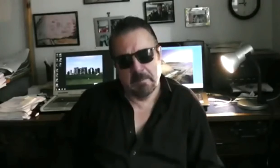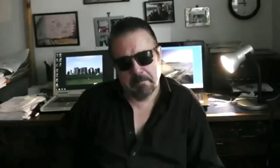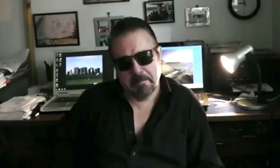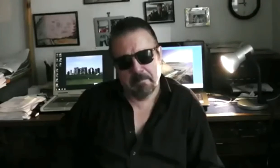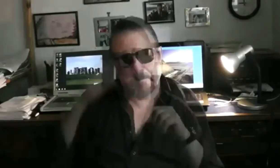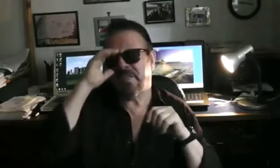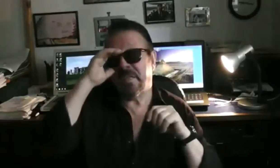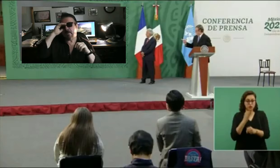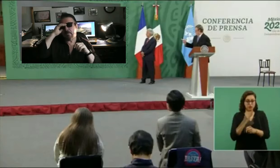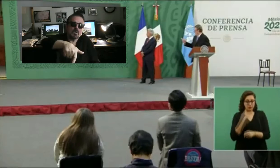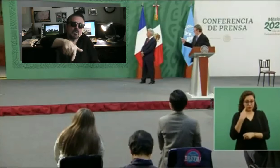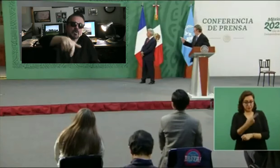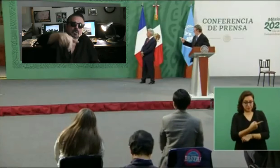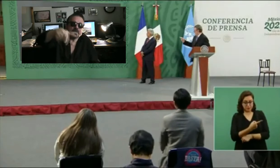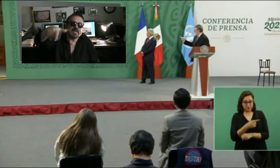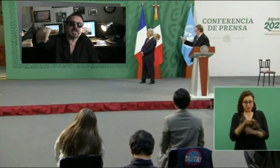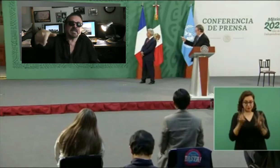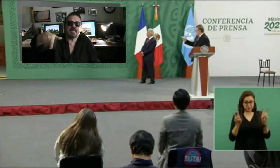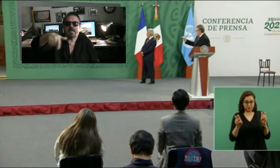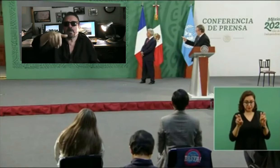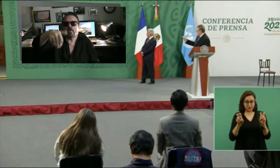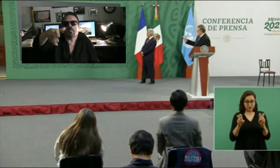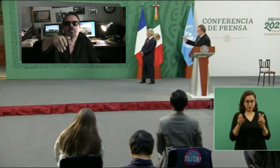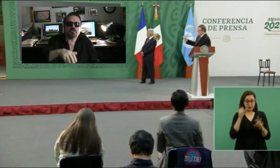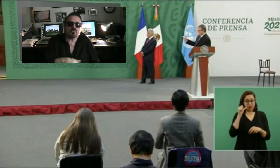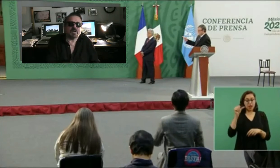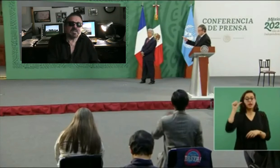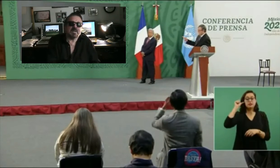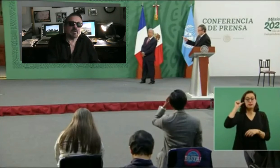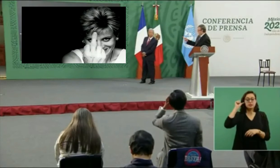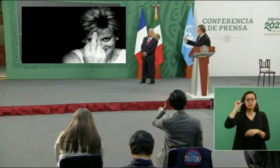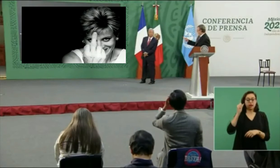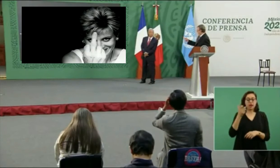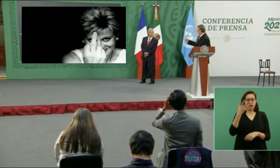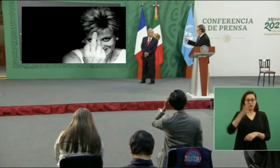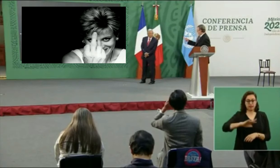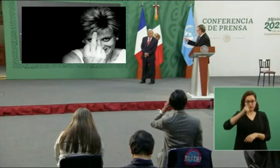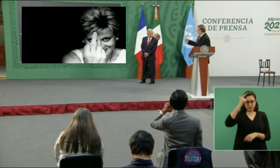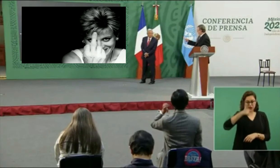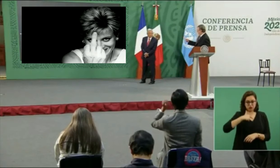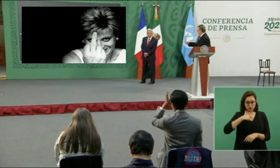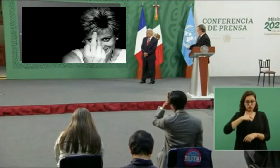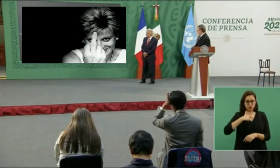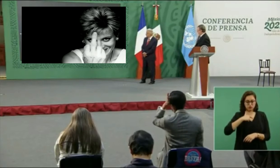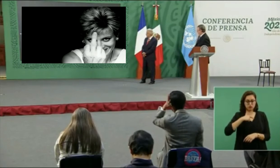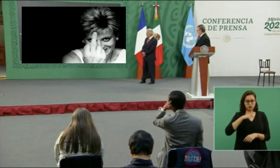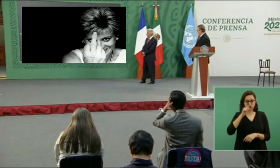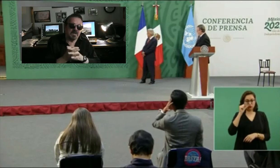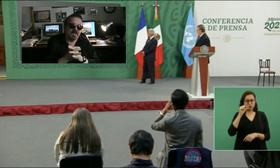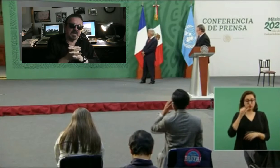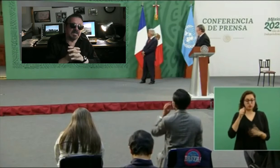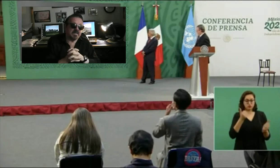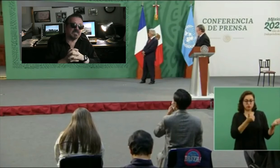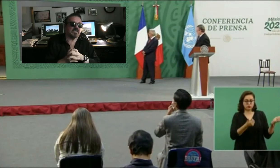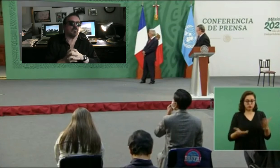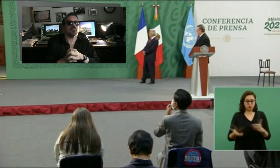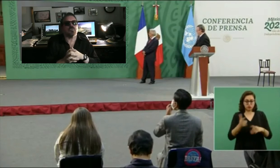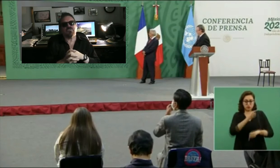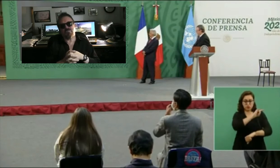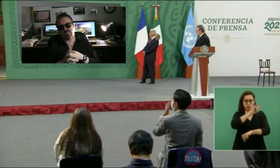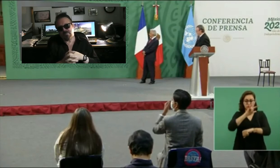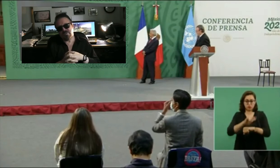Lady D. Se enteraron donde tenían el club de homosexuales en Londres, los clubs de Alberto Ganosa, y Lady D